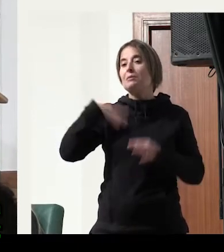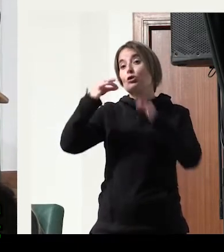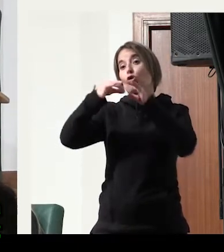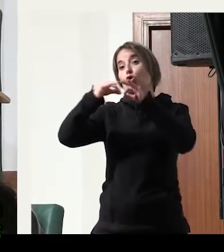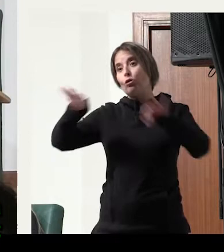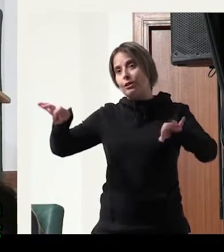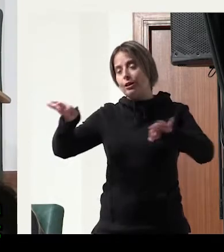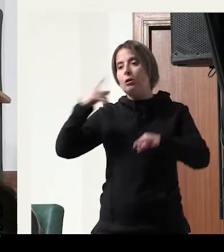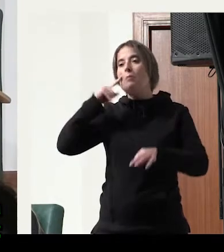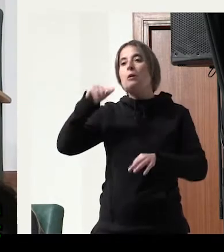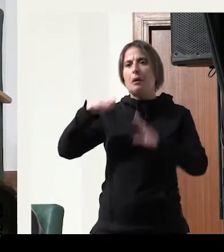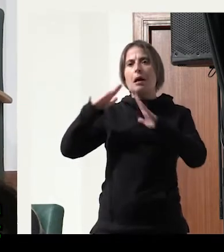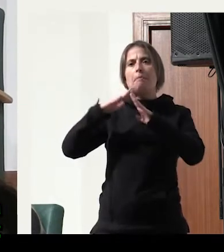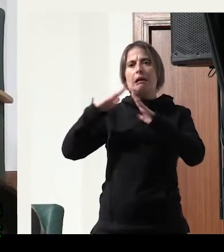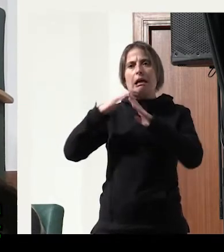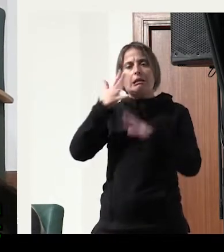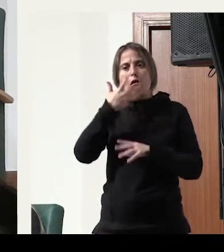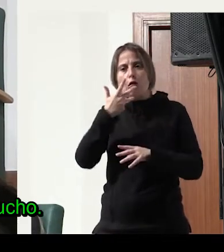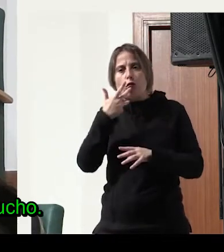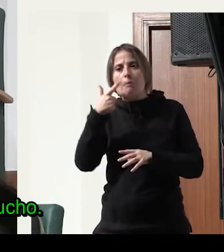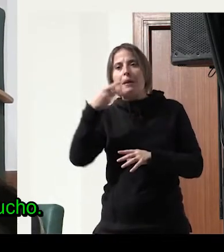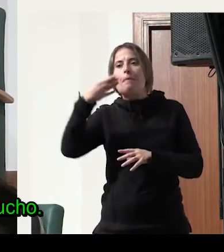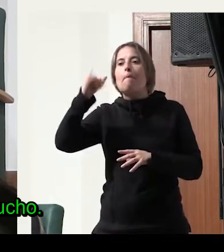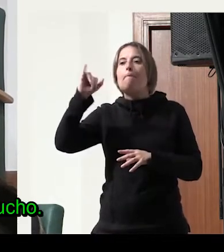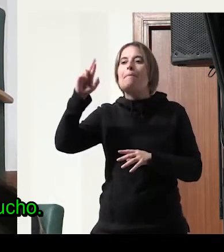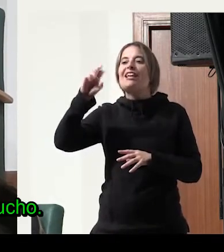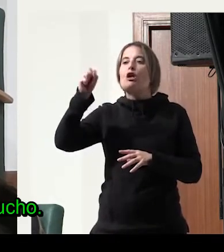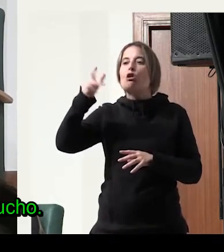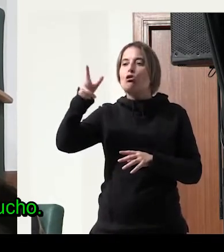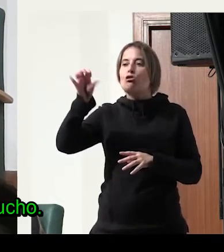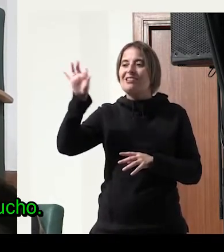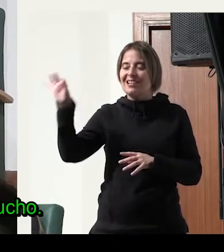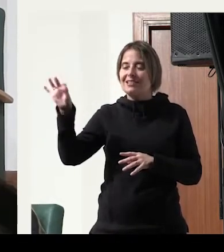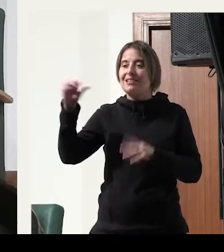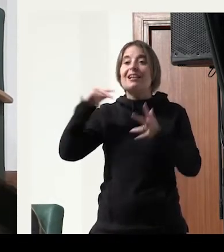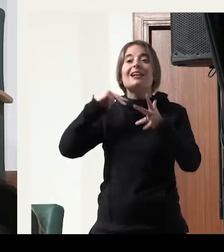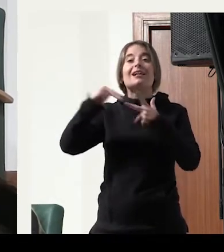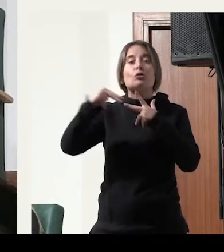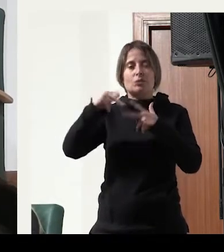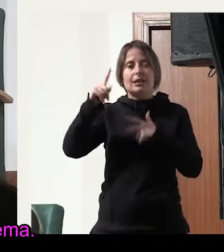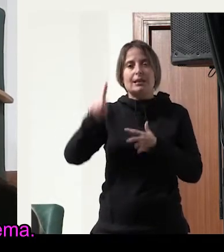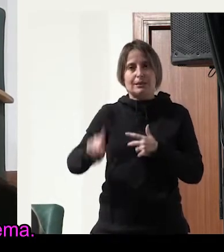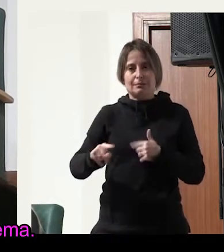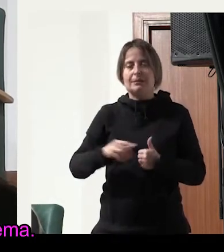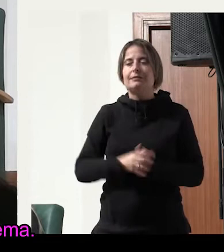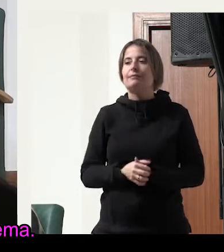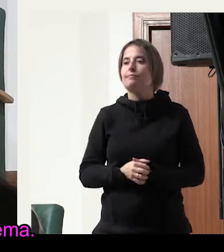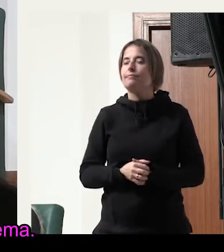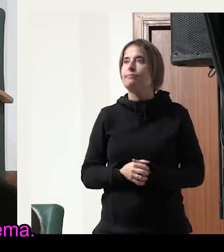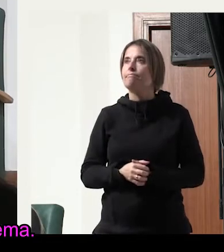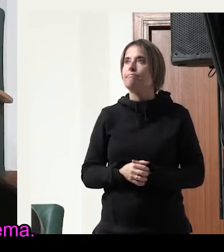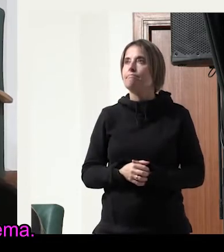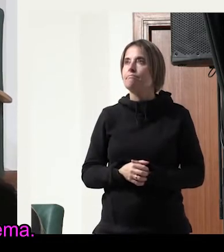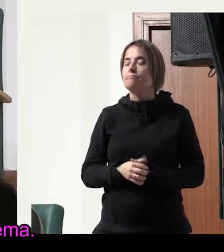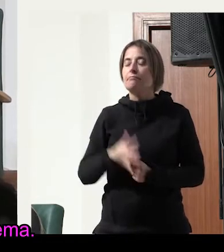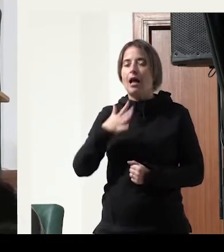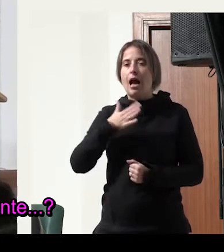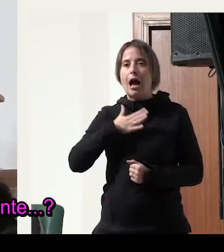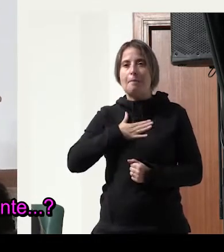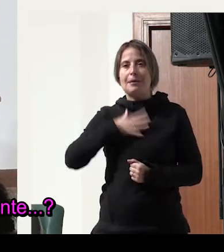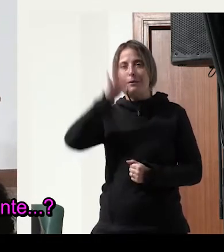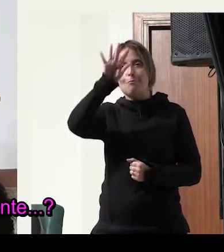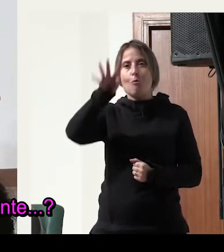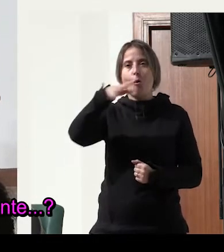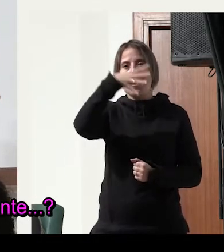casa se habla de birrochas y birrochos, ¿no? En euskera también se utiliza birrochas, ¿no? A mí me ha impactado este poema, a